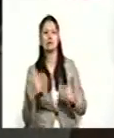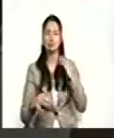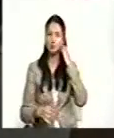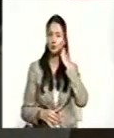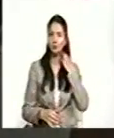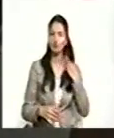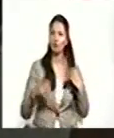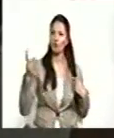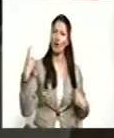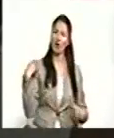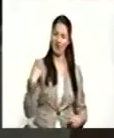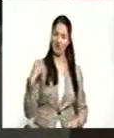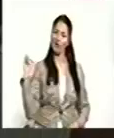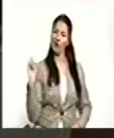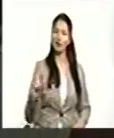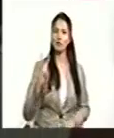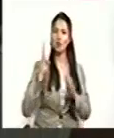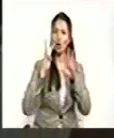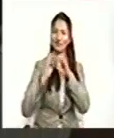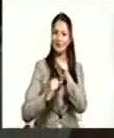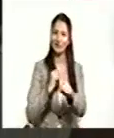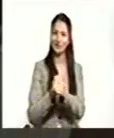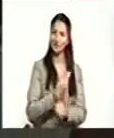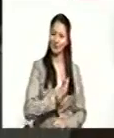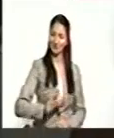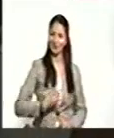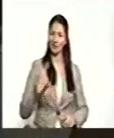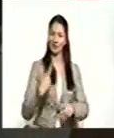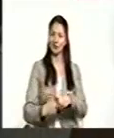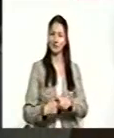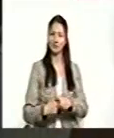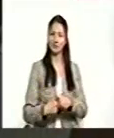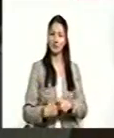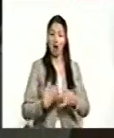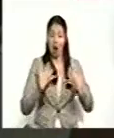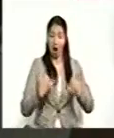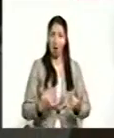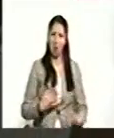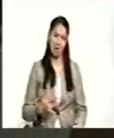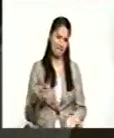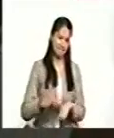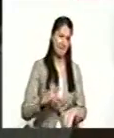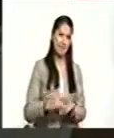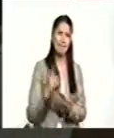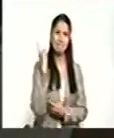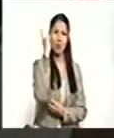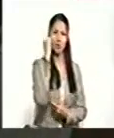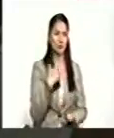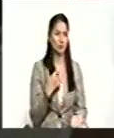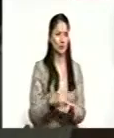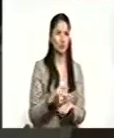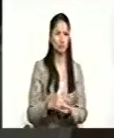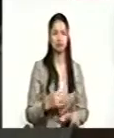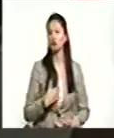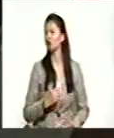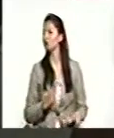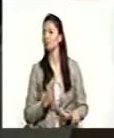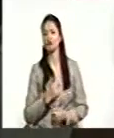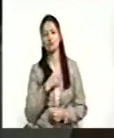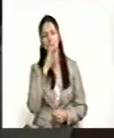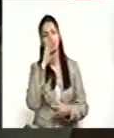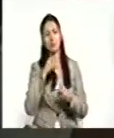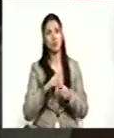estuvo 8 años en la presidencia que está activo en la política no puede referirse